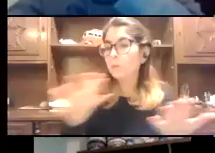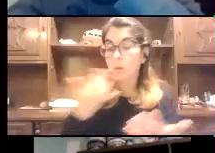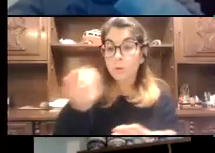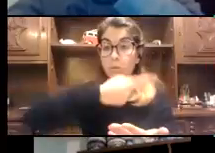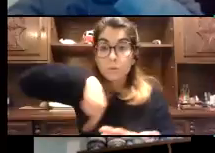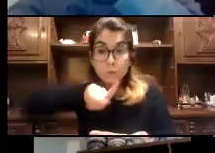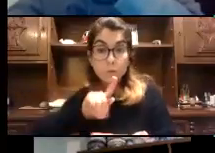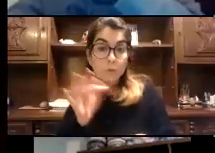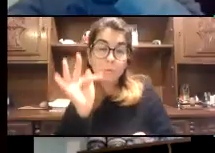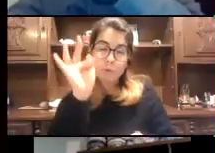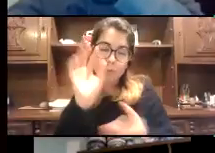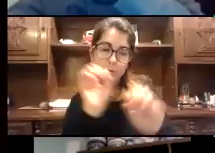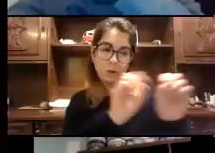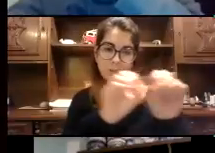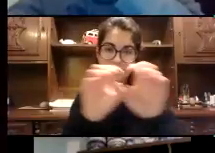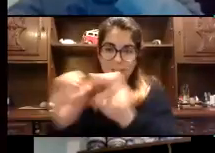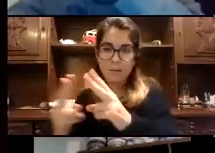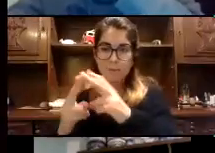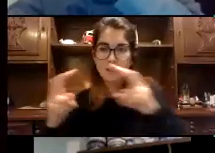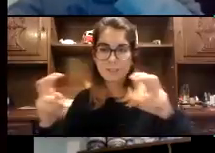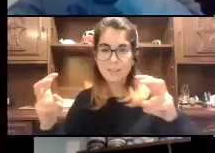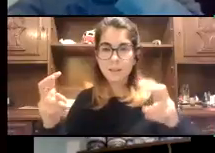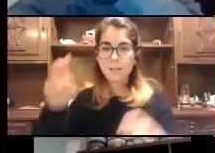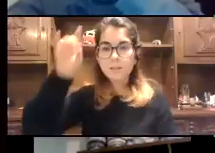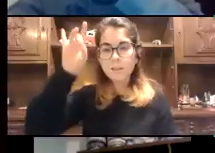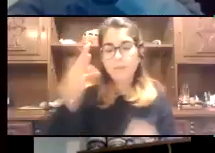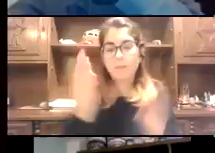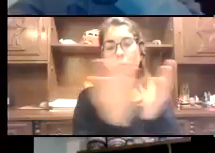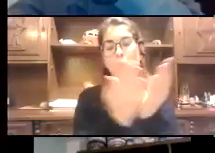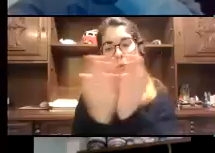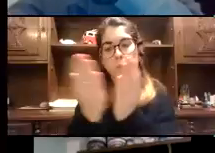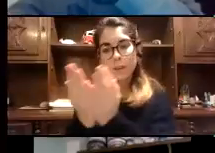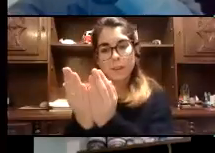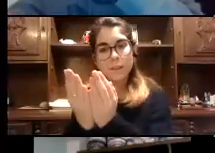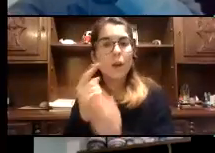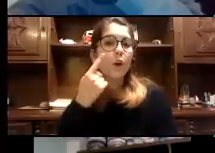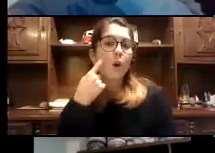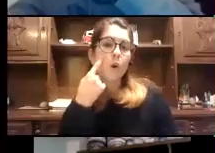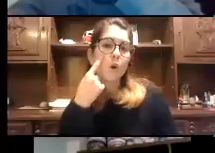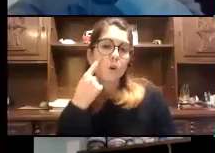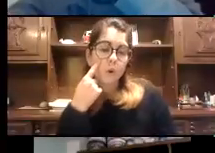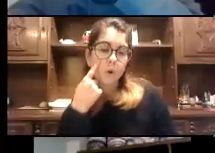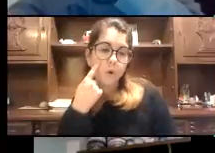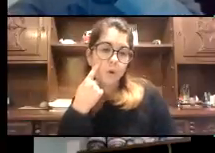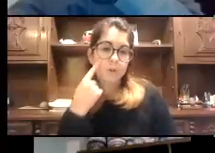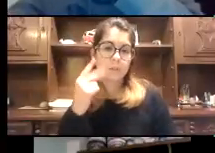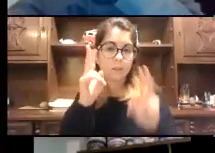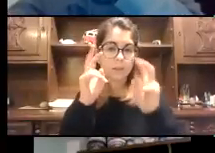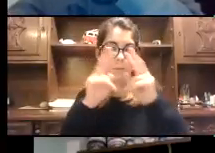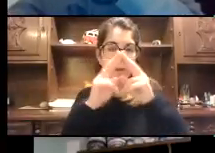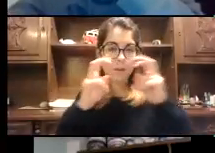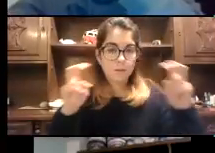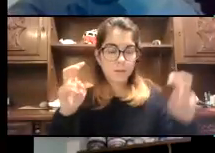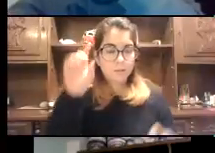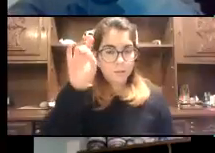por supuesto, ya sabemos que nuestros estudiantes tienen algunas ideas, algunas nociones acerca de este fenómeno.